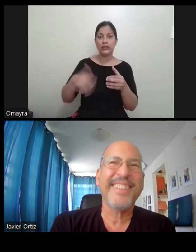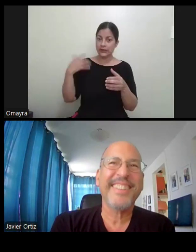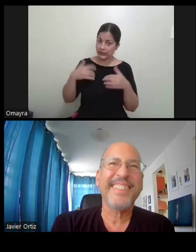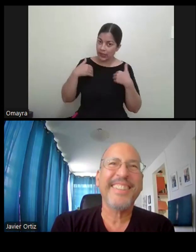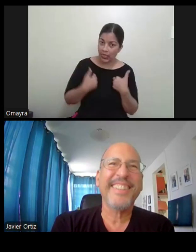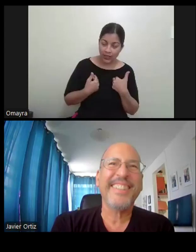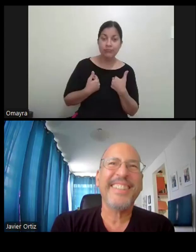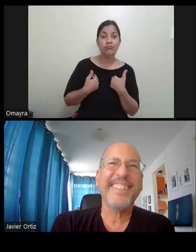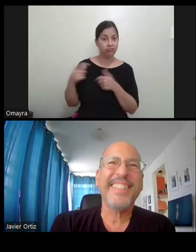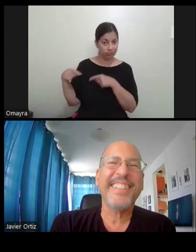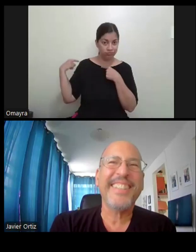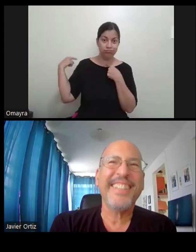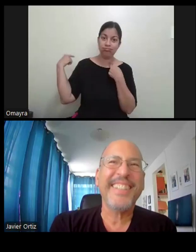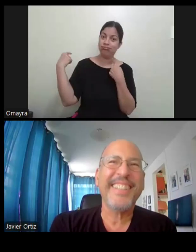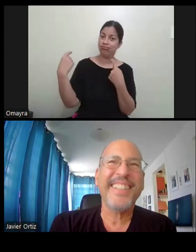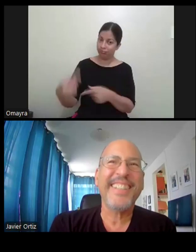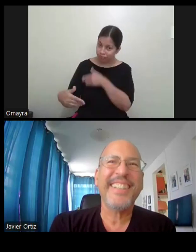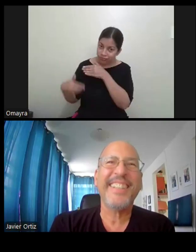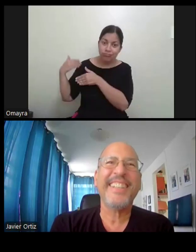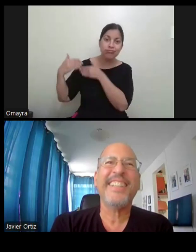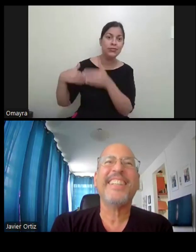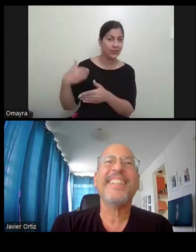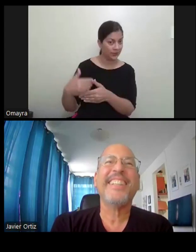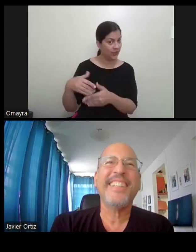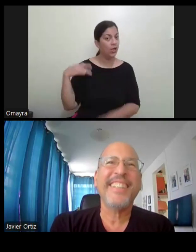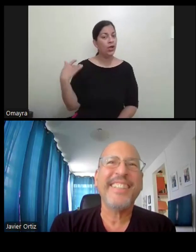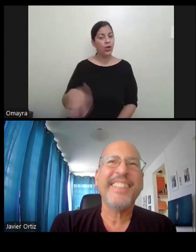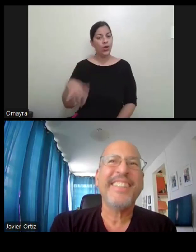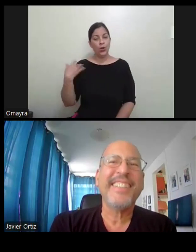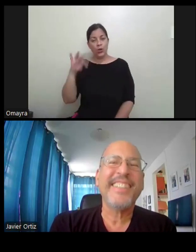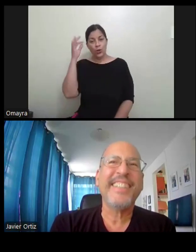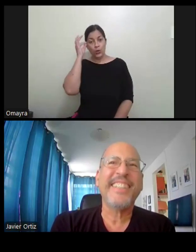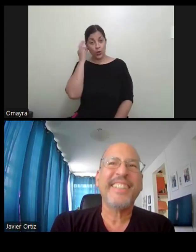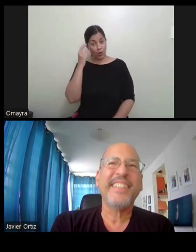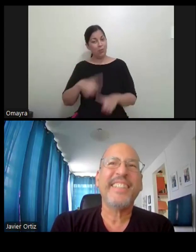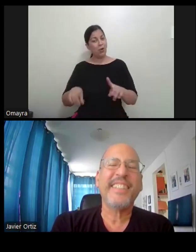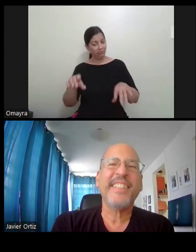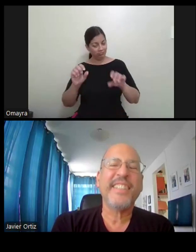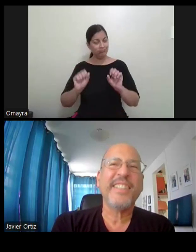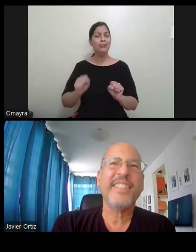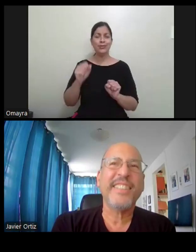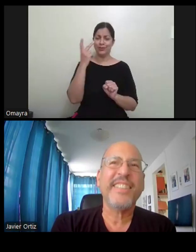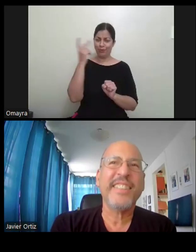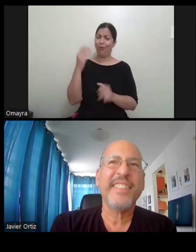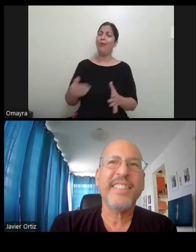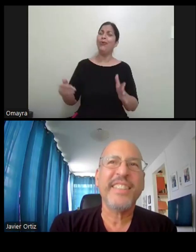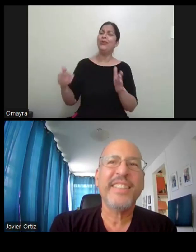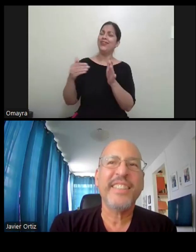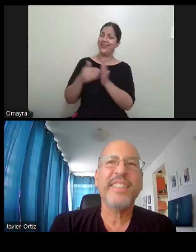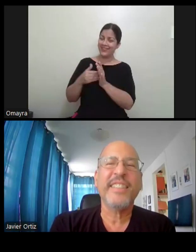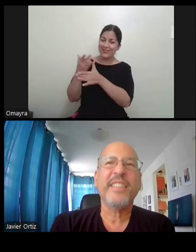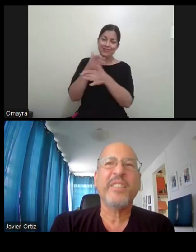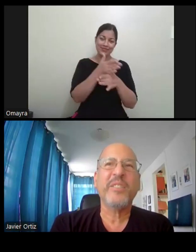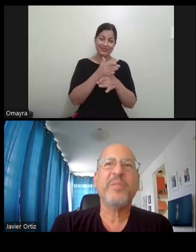haberlo hecho y producido, ¿verdad, Adriana? Válgame Dios, pero mira, los puede volver a ver, los puede volver a compartir, para que, mira,